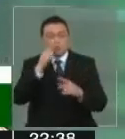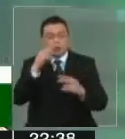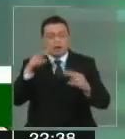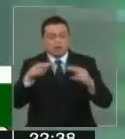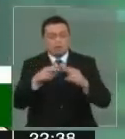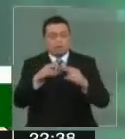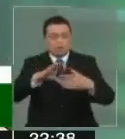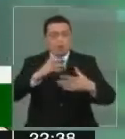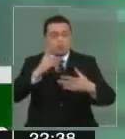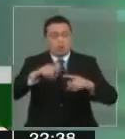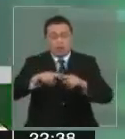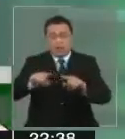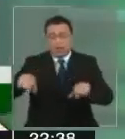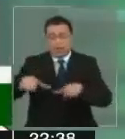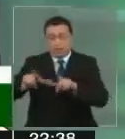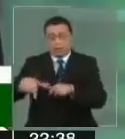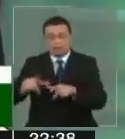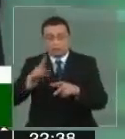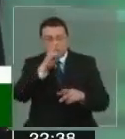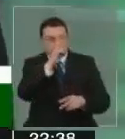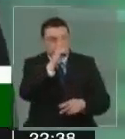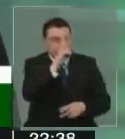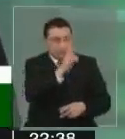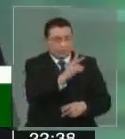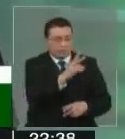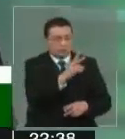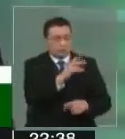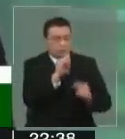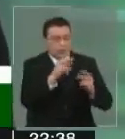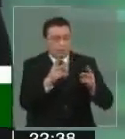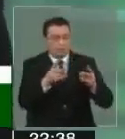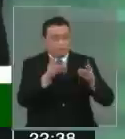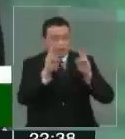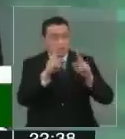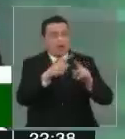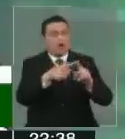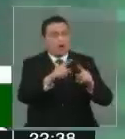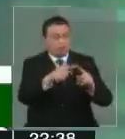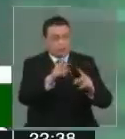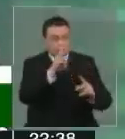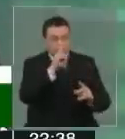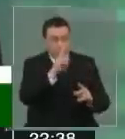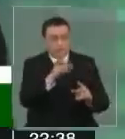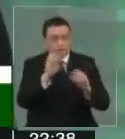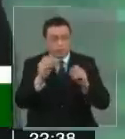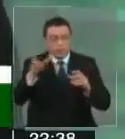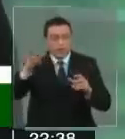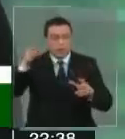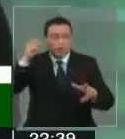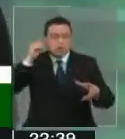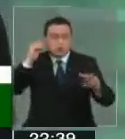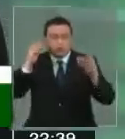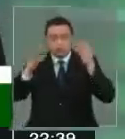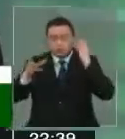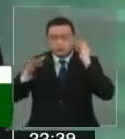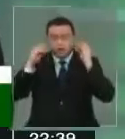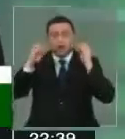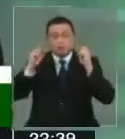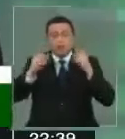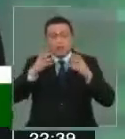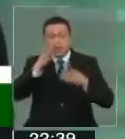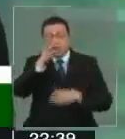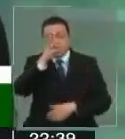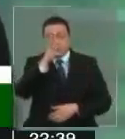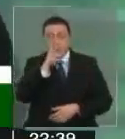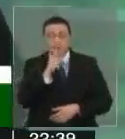un espacio de respeto, en que validemos de verdad al otro, en que nos podamos escuchar y en que nos podamos